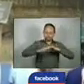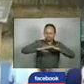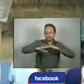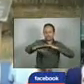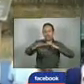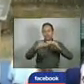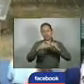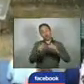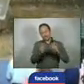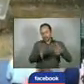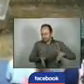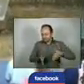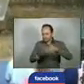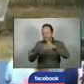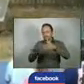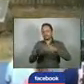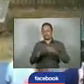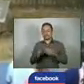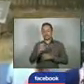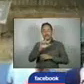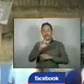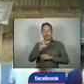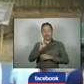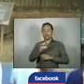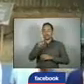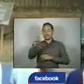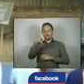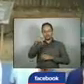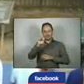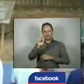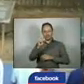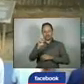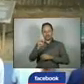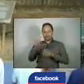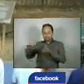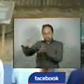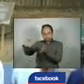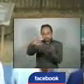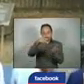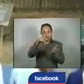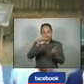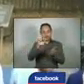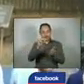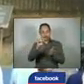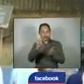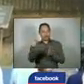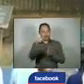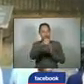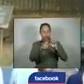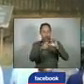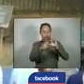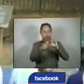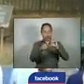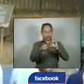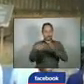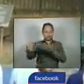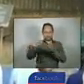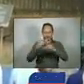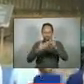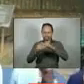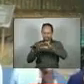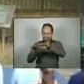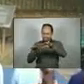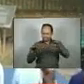Ranchería, la ruta es el cacerío de Los Leones a La Peñona, la ruta es de La Peñona hacia La Coyotera, construimos y